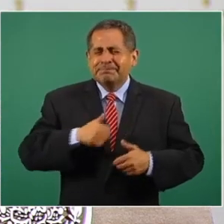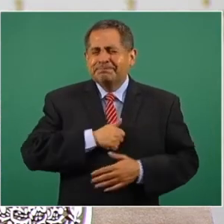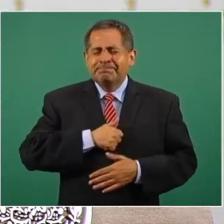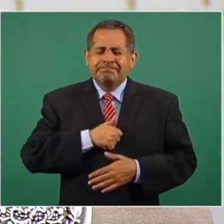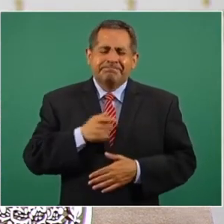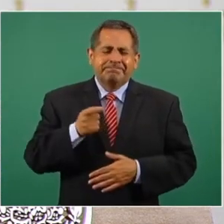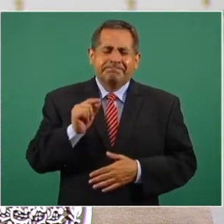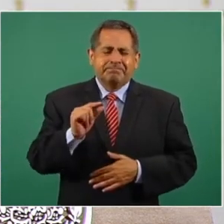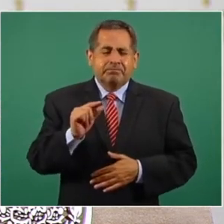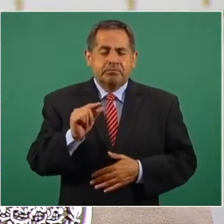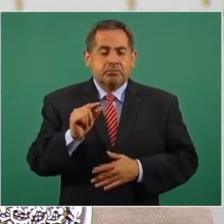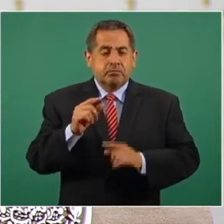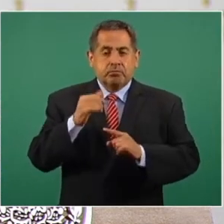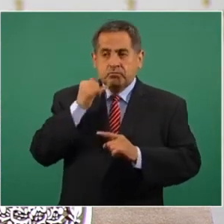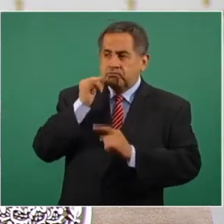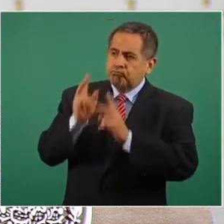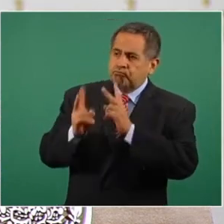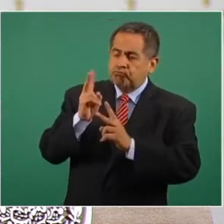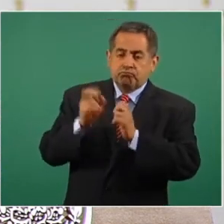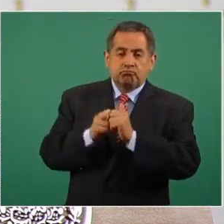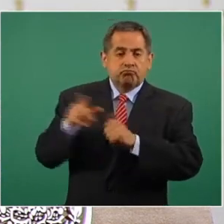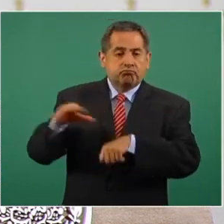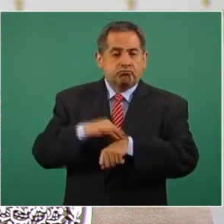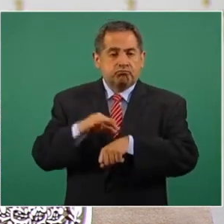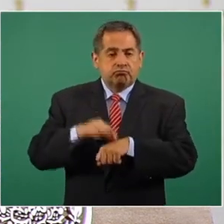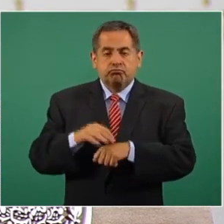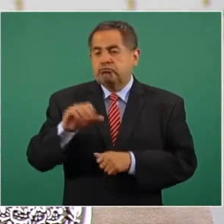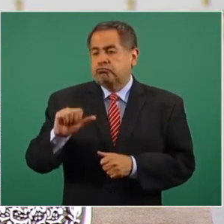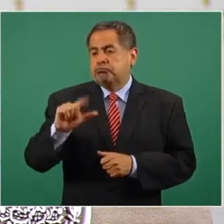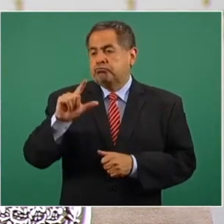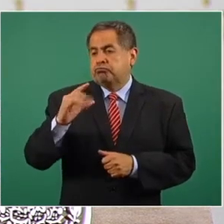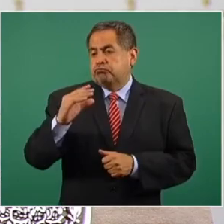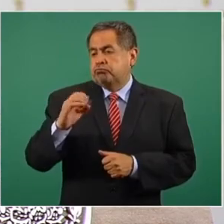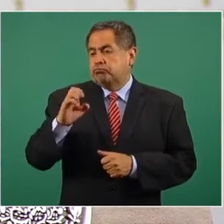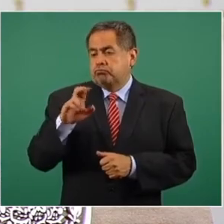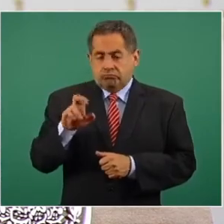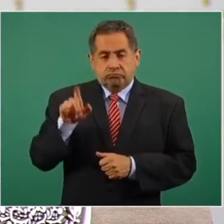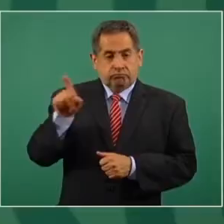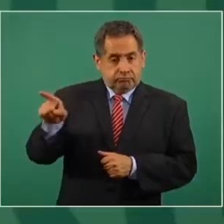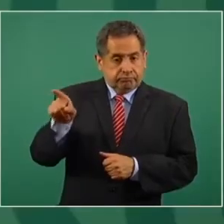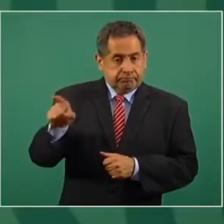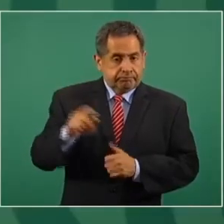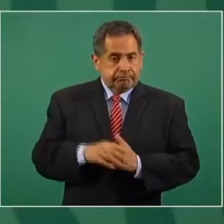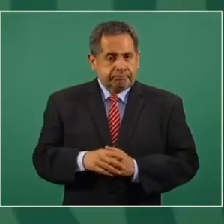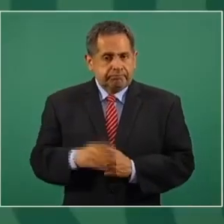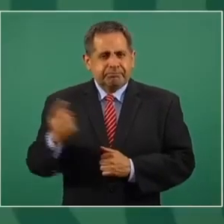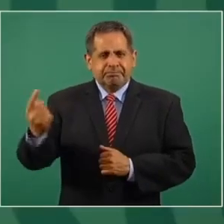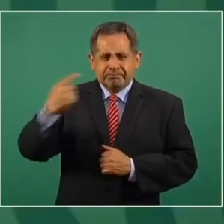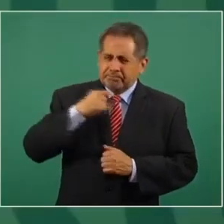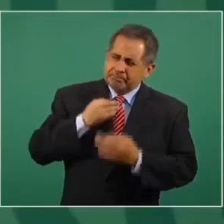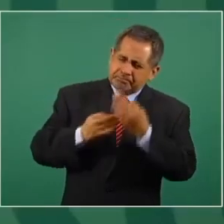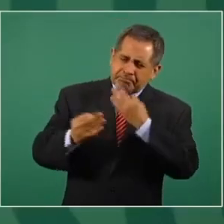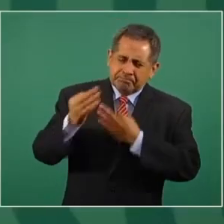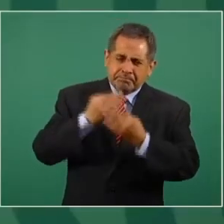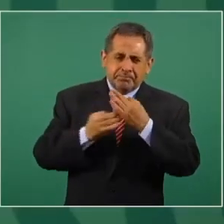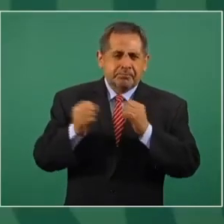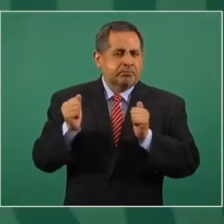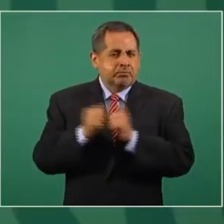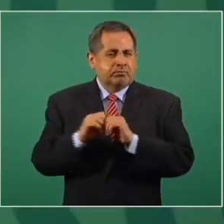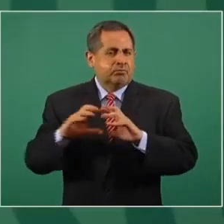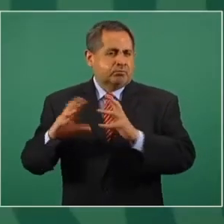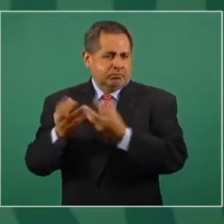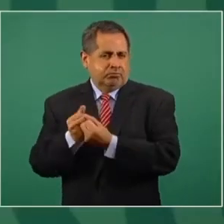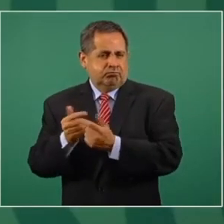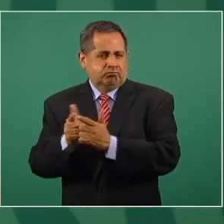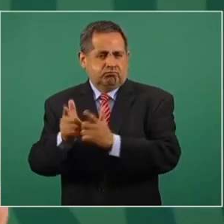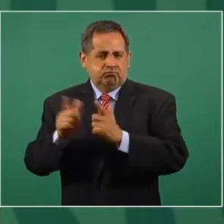hablé con el doctor Alcocer. Él me atendió junto con un grupo